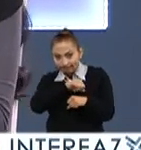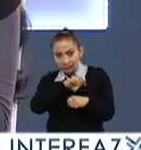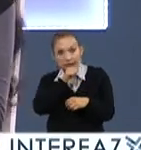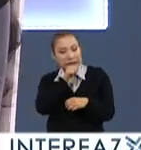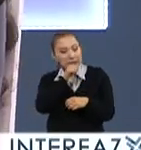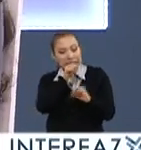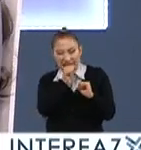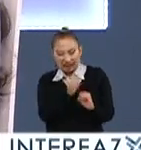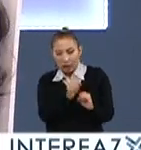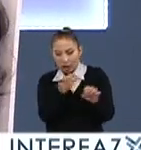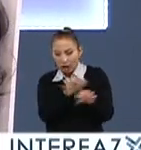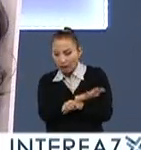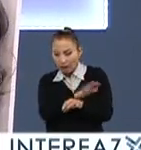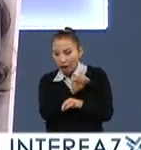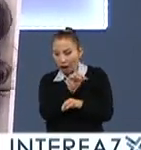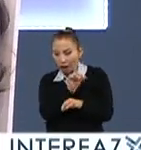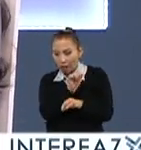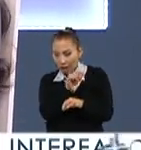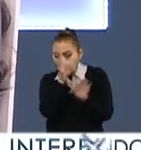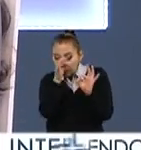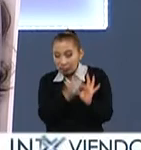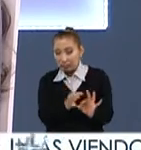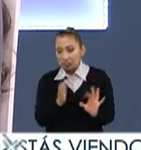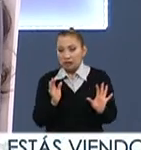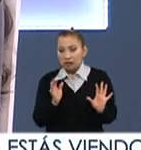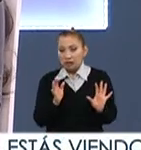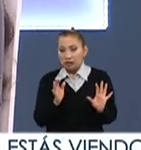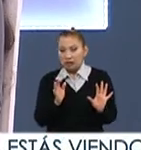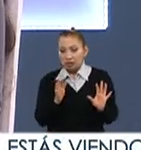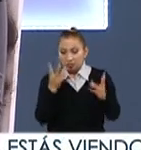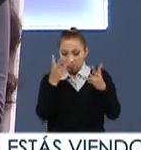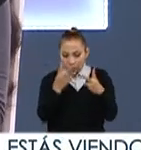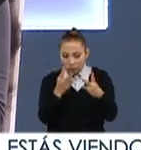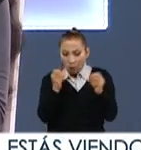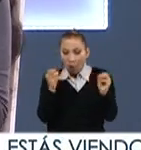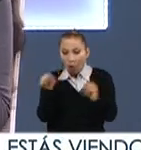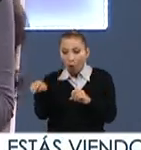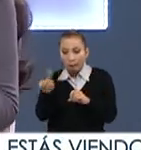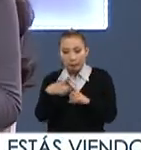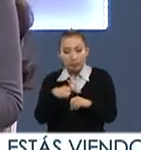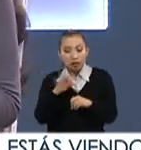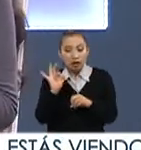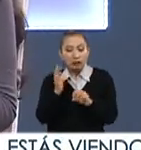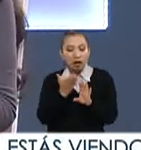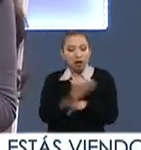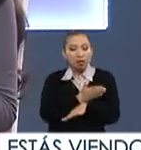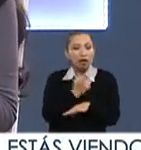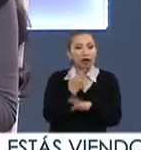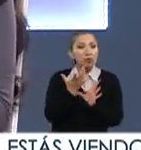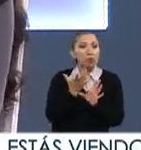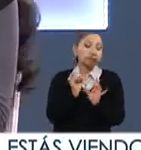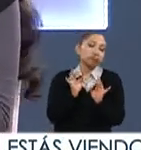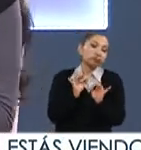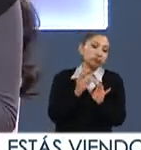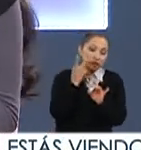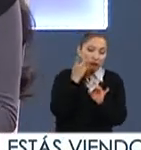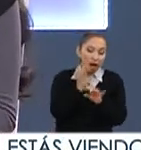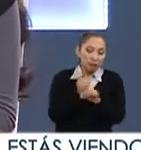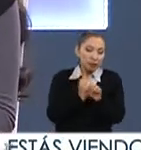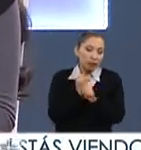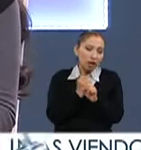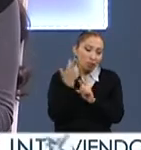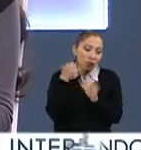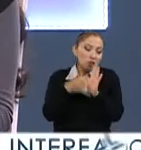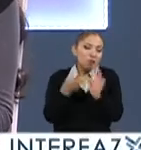todavía no están seguros si modifica la forma en que se lee el ADN o estas personas tal vez tengan una predisposición, eso es lo que